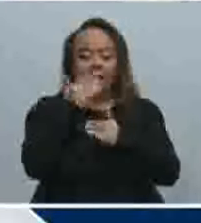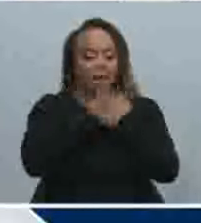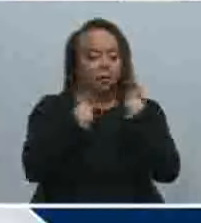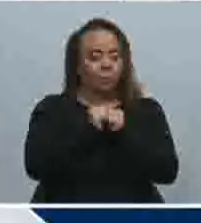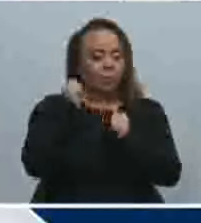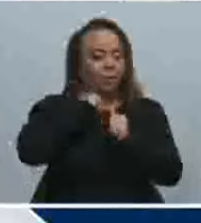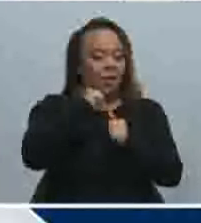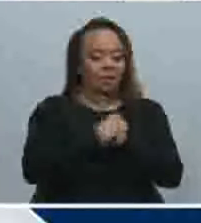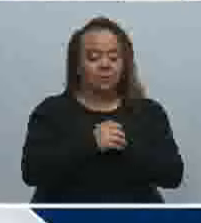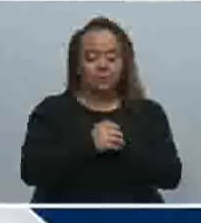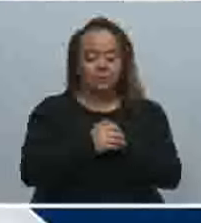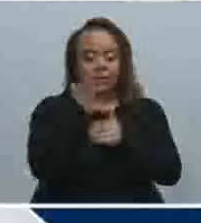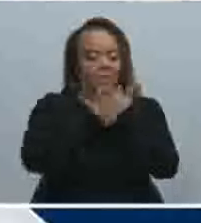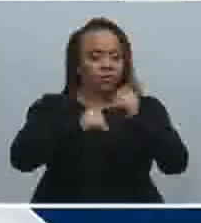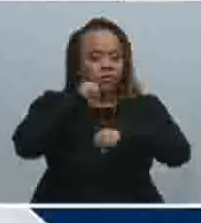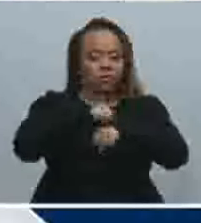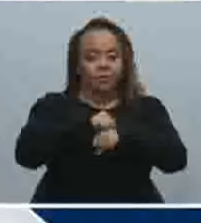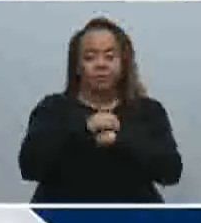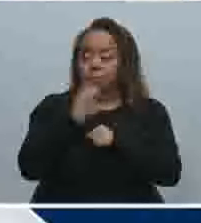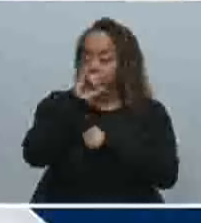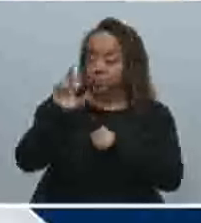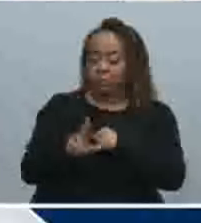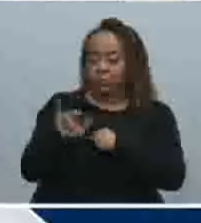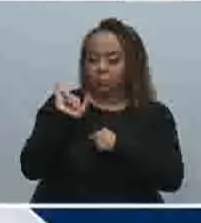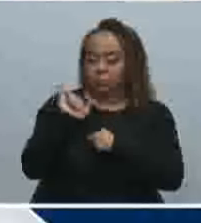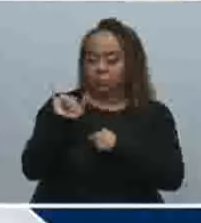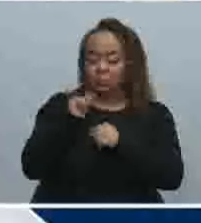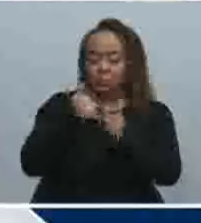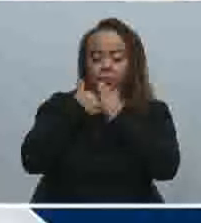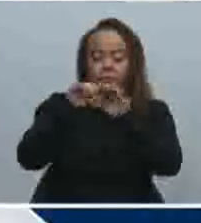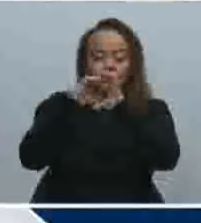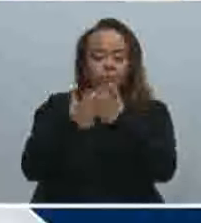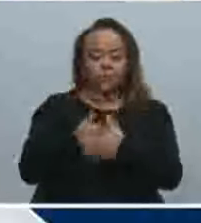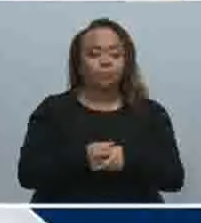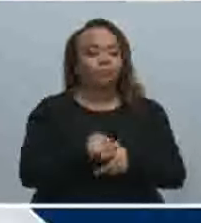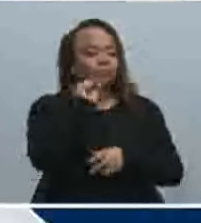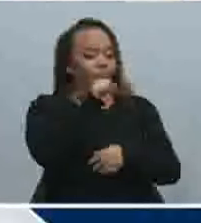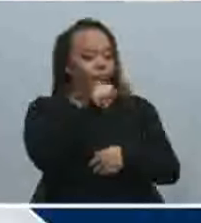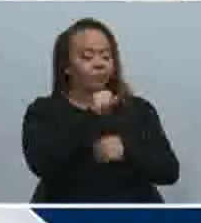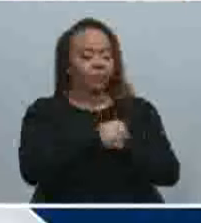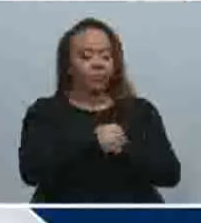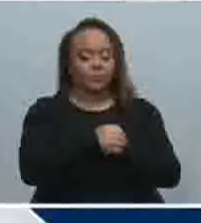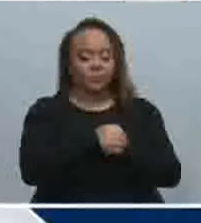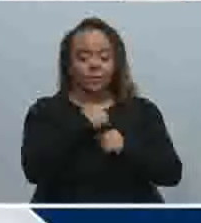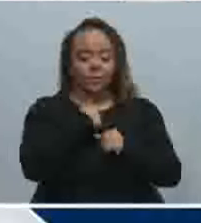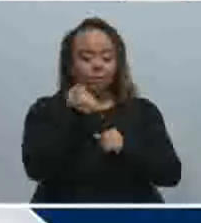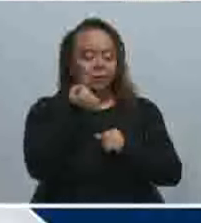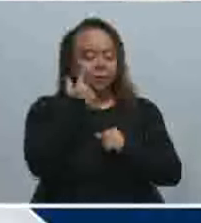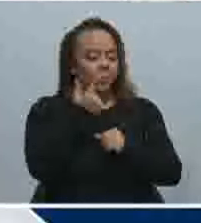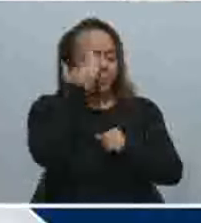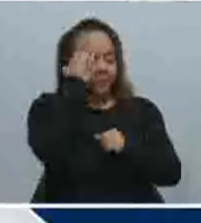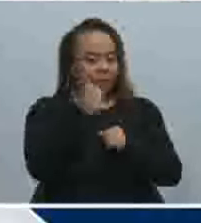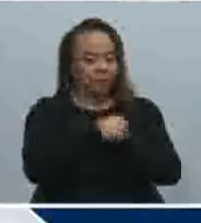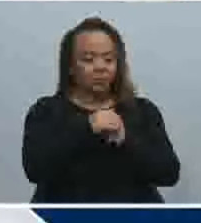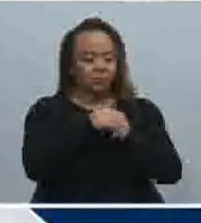atacar algo sólido con que atacar Costa Rica ha sido eso en algunas copas del mundo algunas veces sí a mí Yo no sé por qué eliminan de